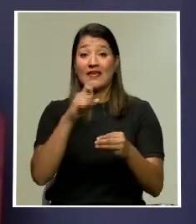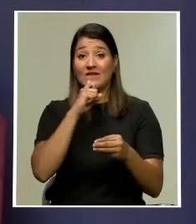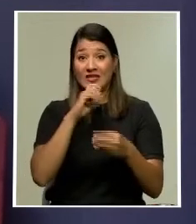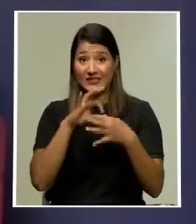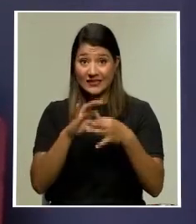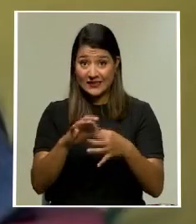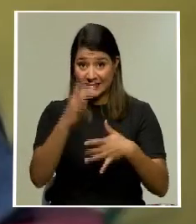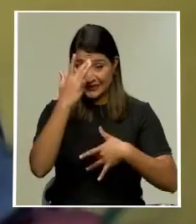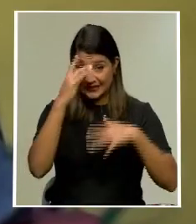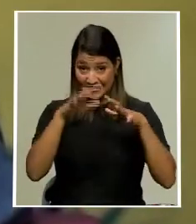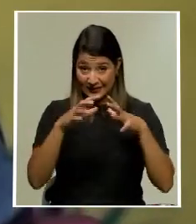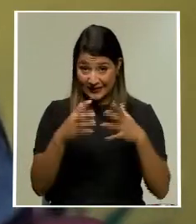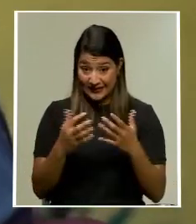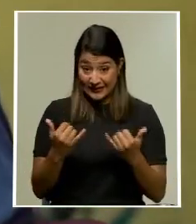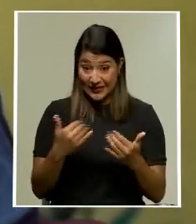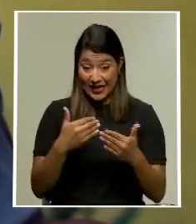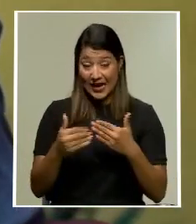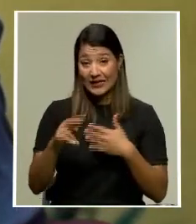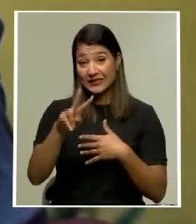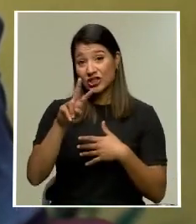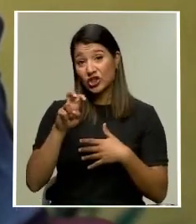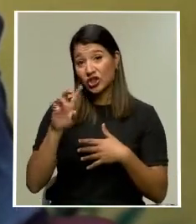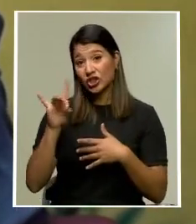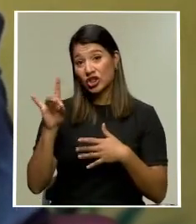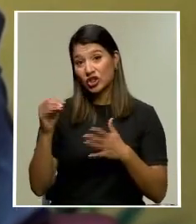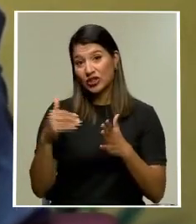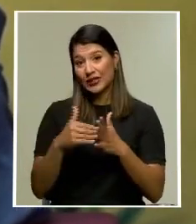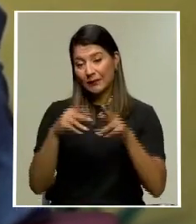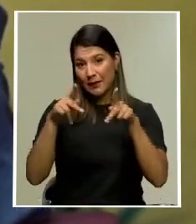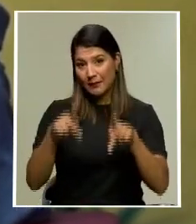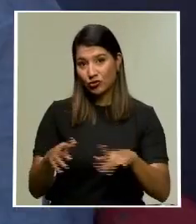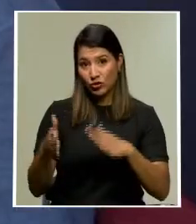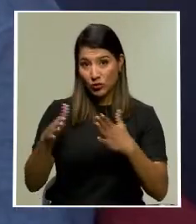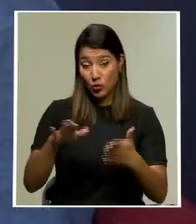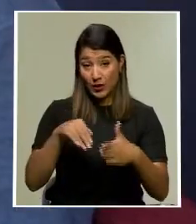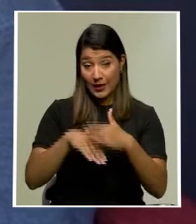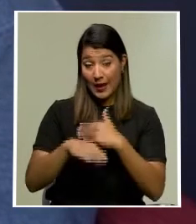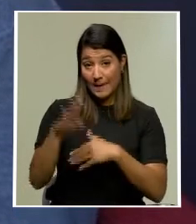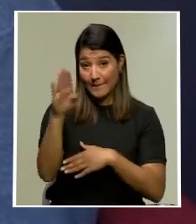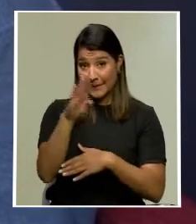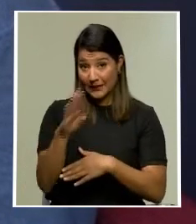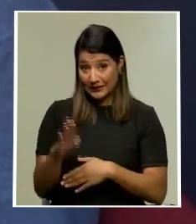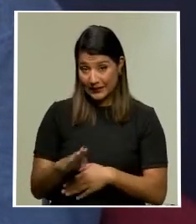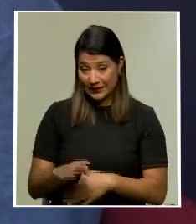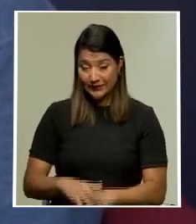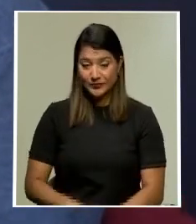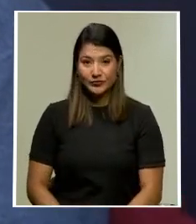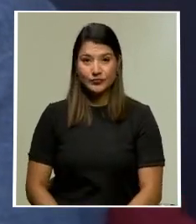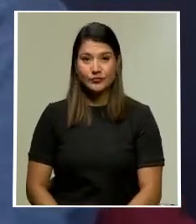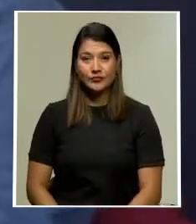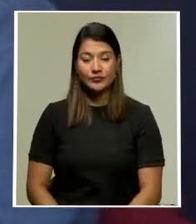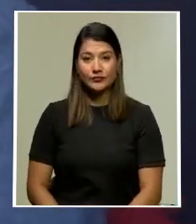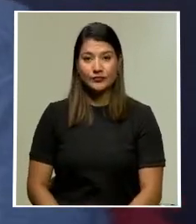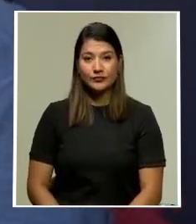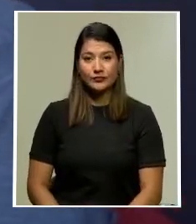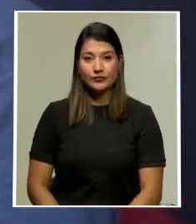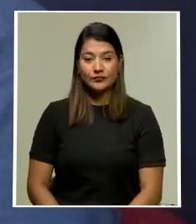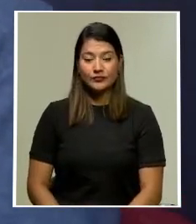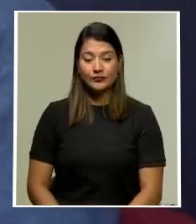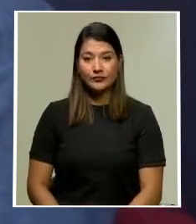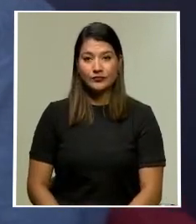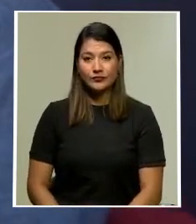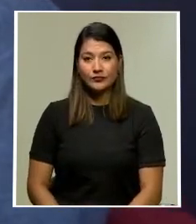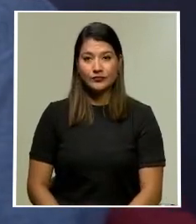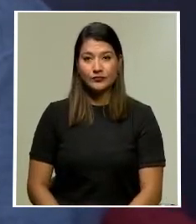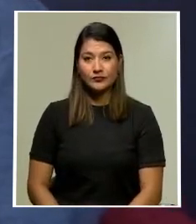casi 280.000 muertos en el gigante latinoamericano. O brasileiro sente un único lugar que le siente dor